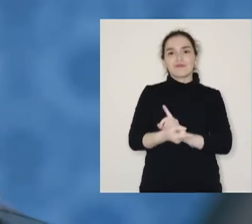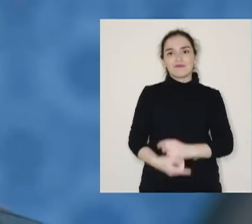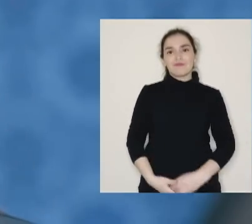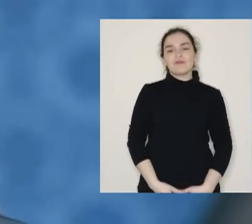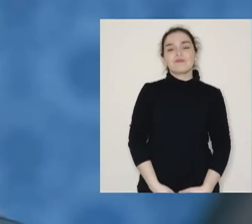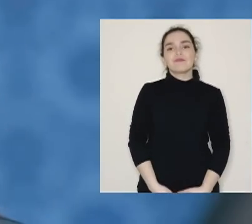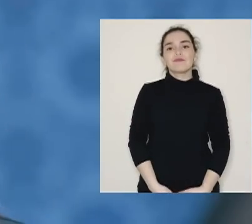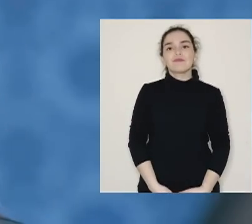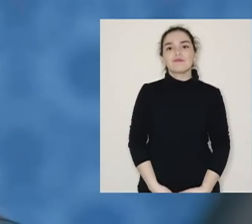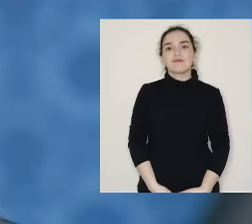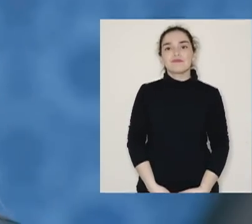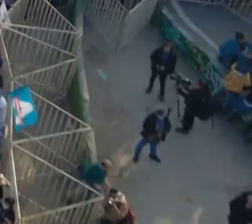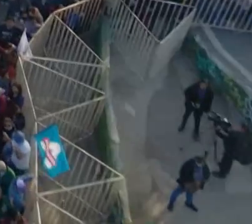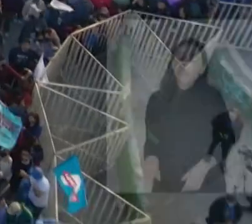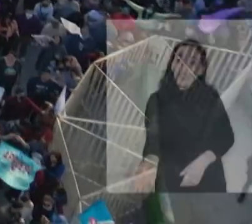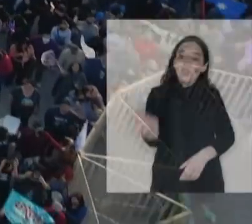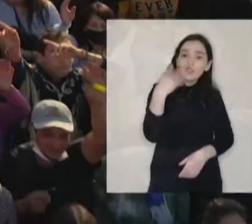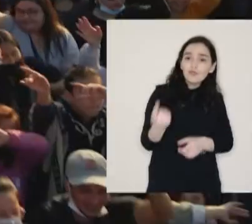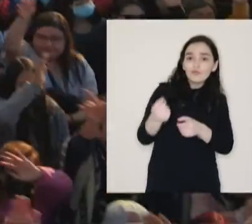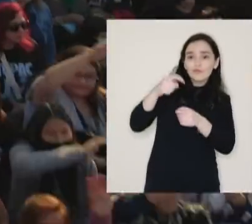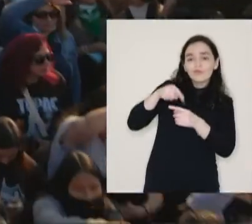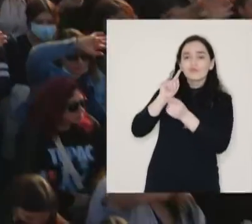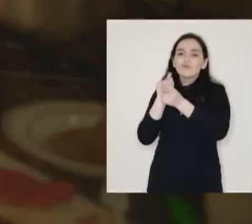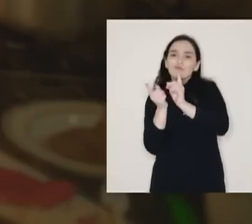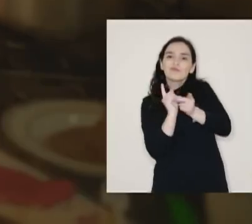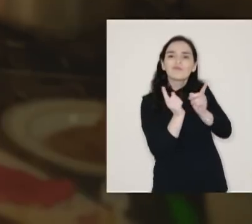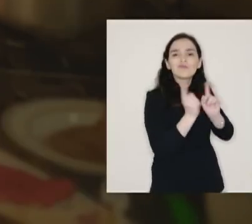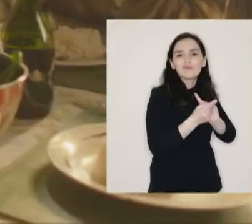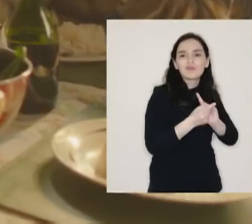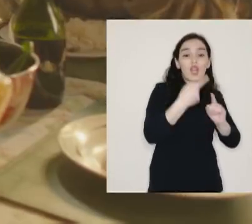es ahora. Súmate por los cambios.